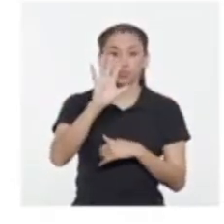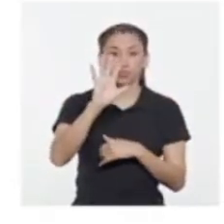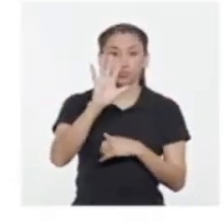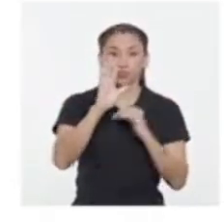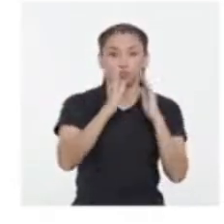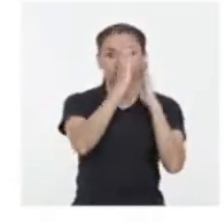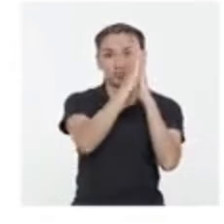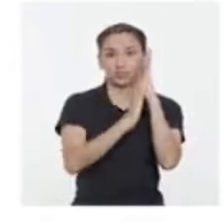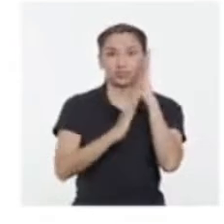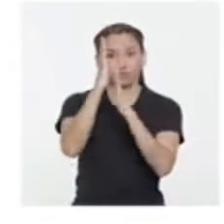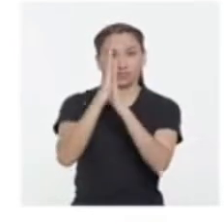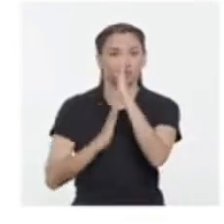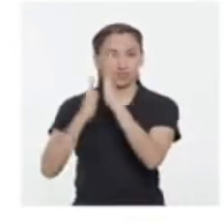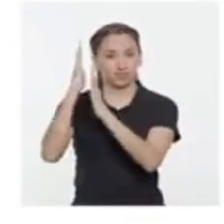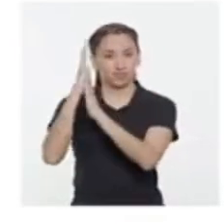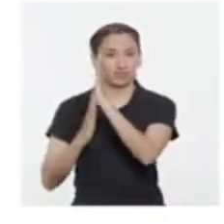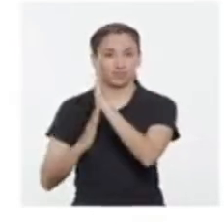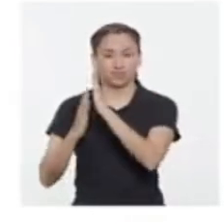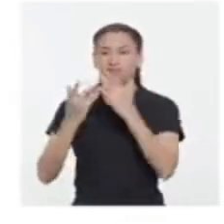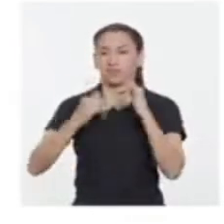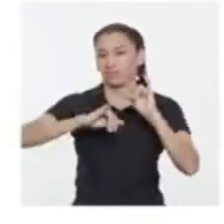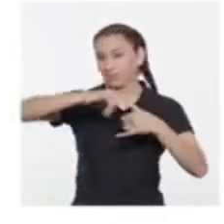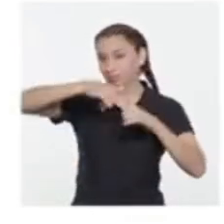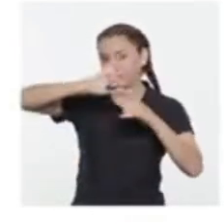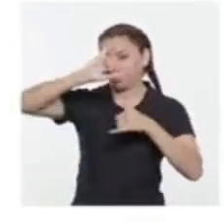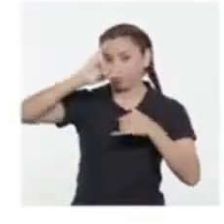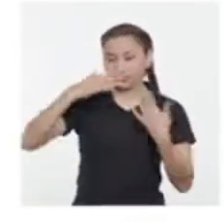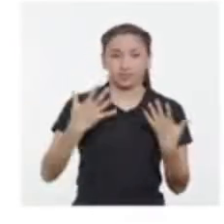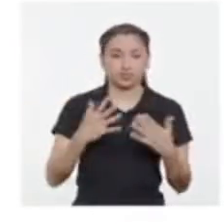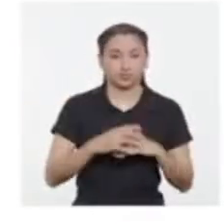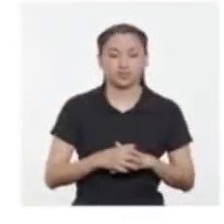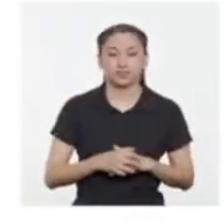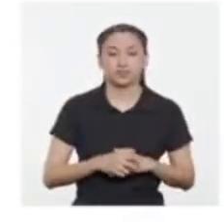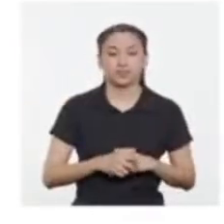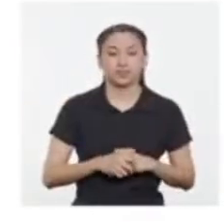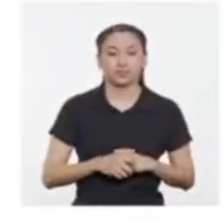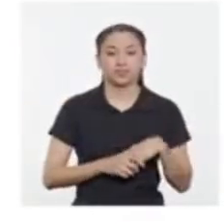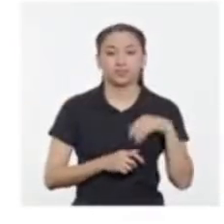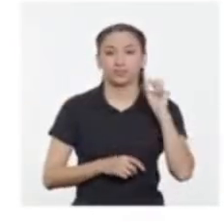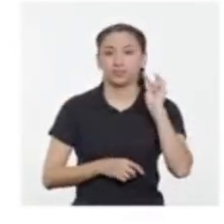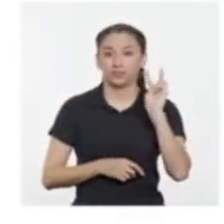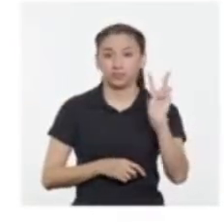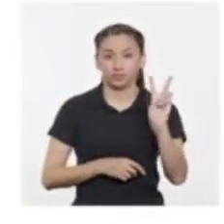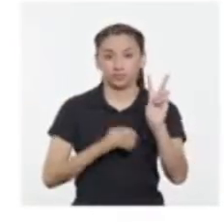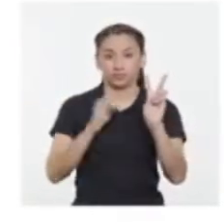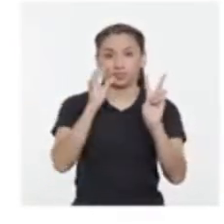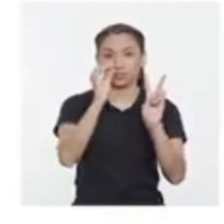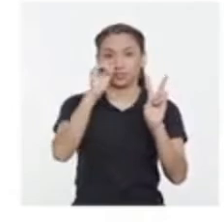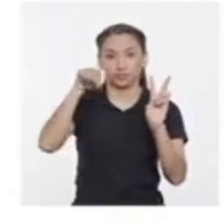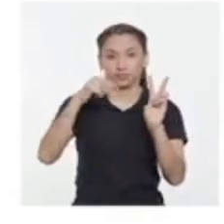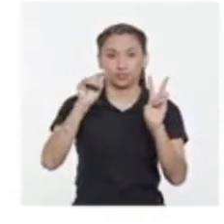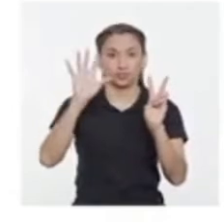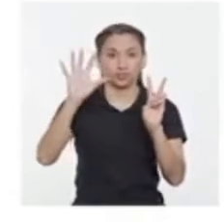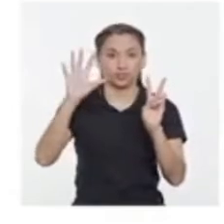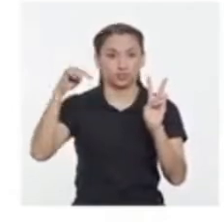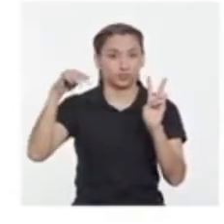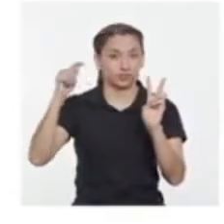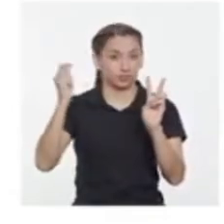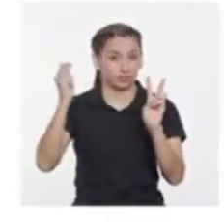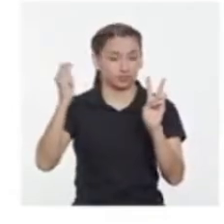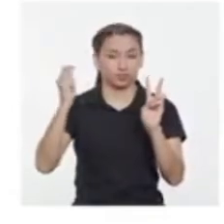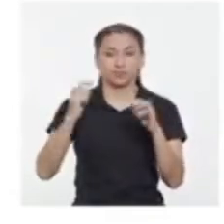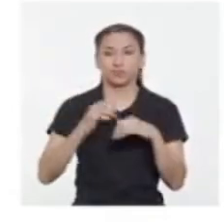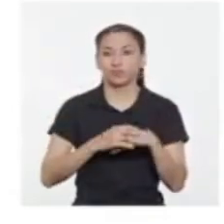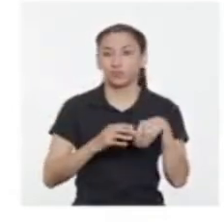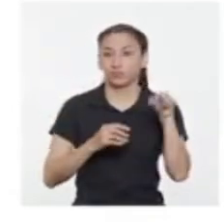al diámetro del semicírculo, cuyas medidas son las siguientes: 2 de 0,95